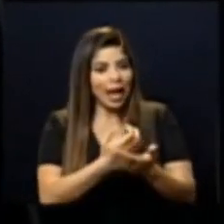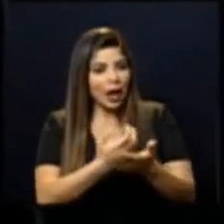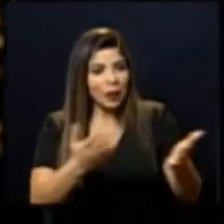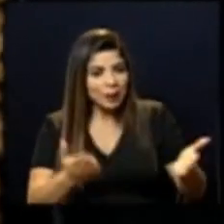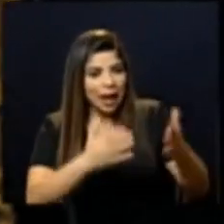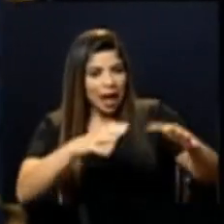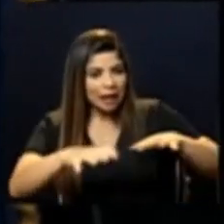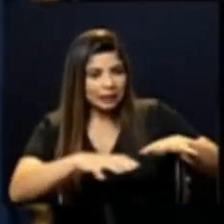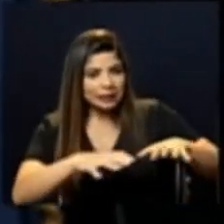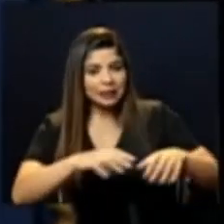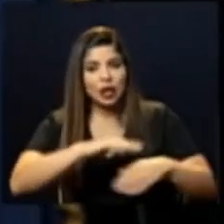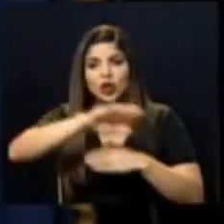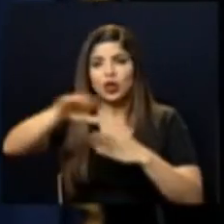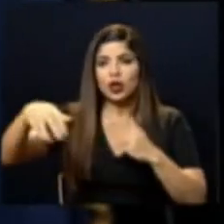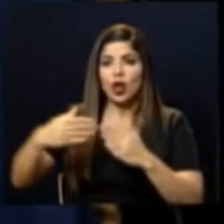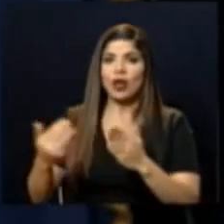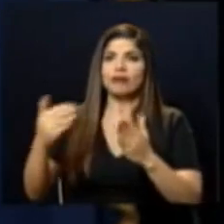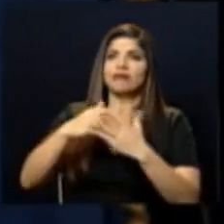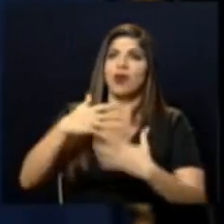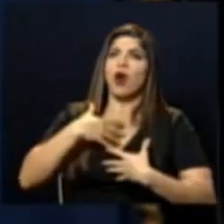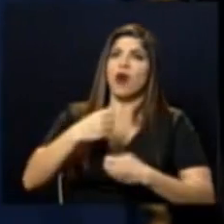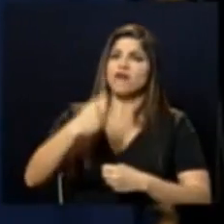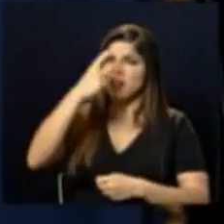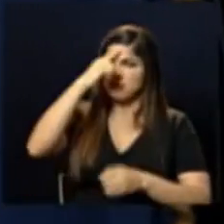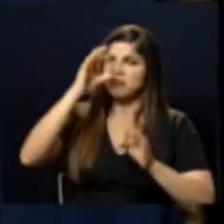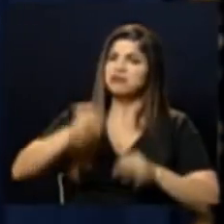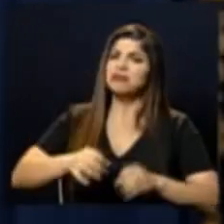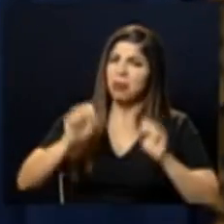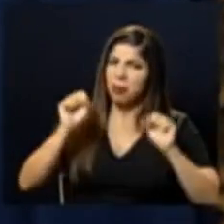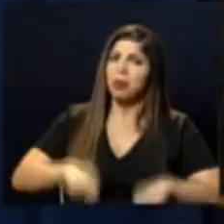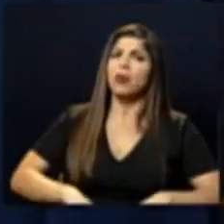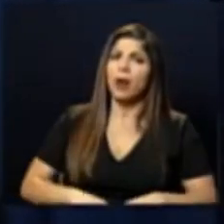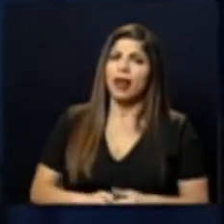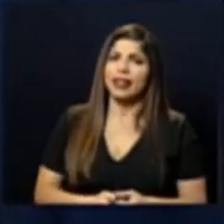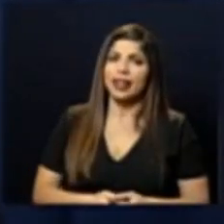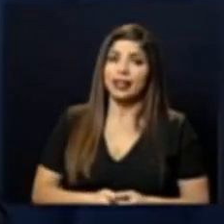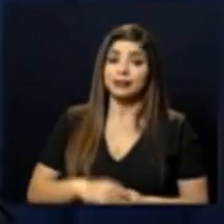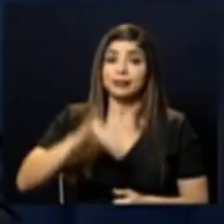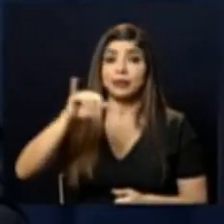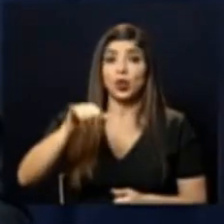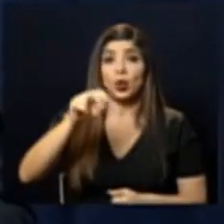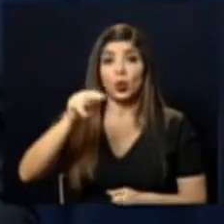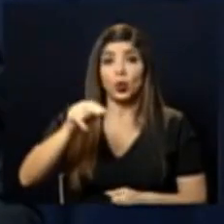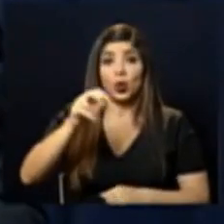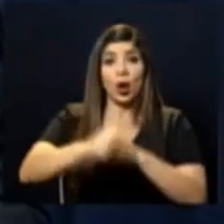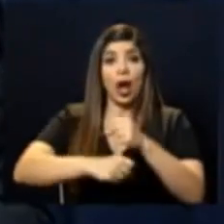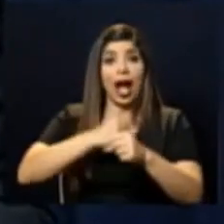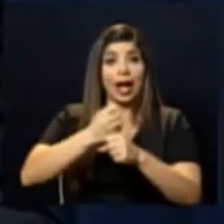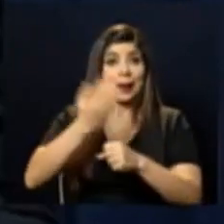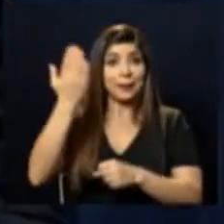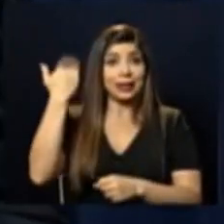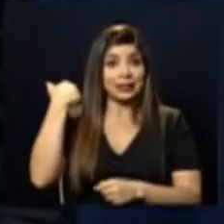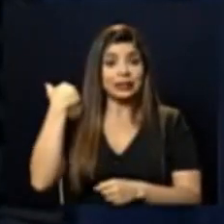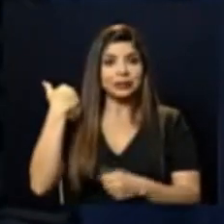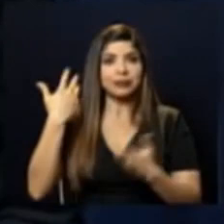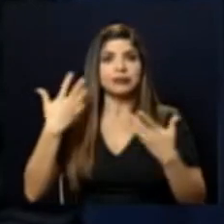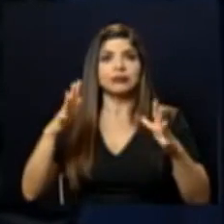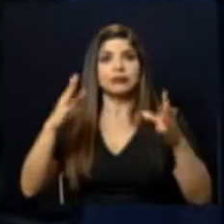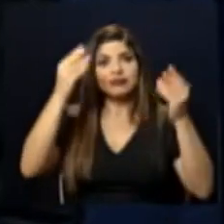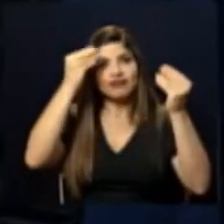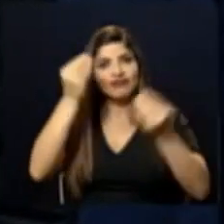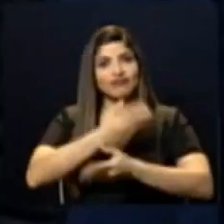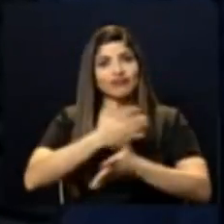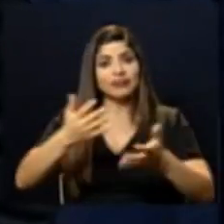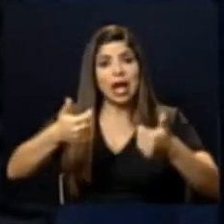que recobremos la confianza de que sí podemos. En junio del año pasado, se hizo público